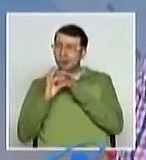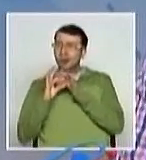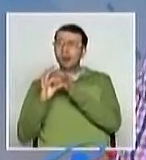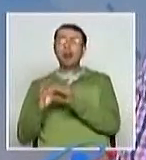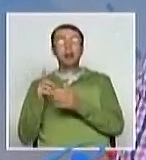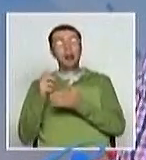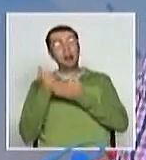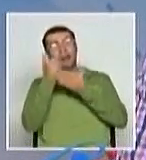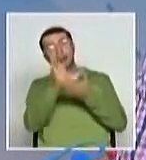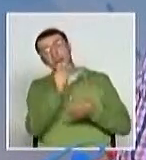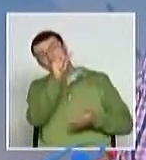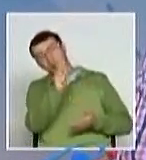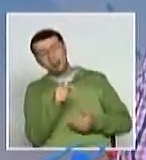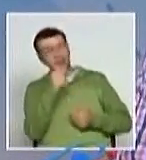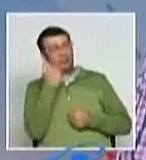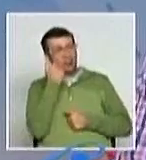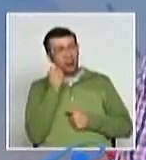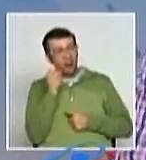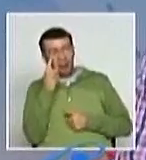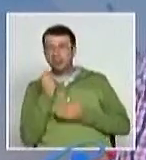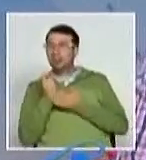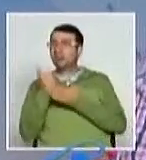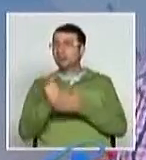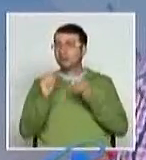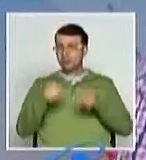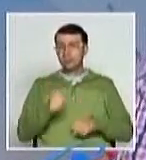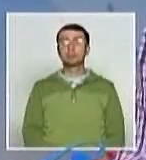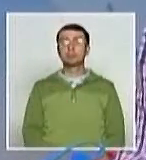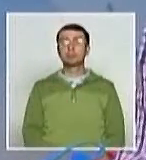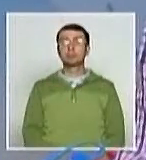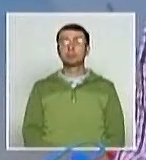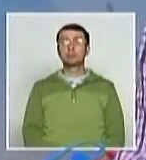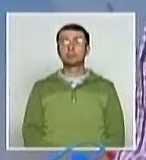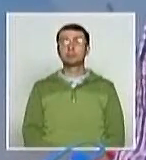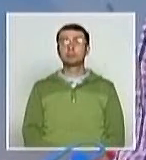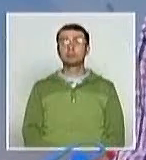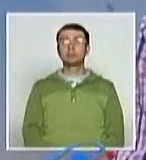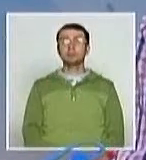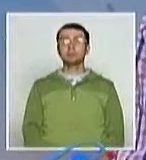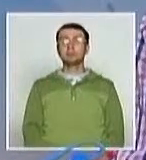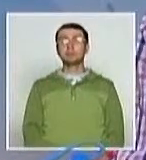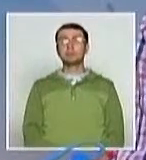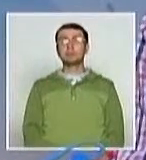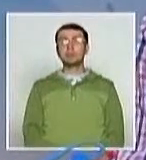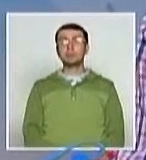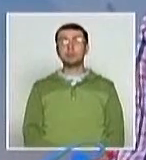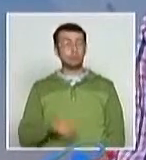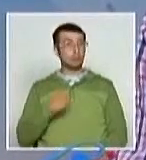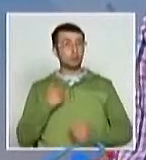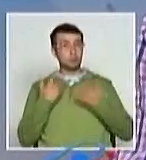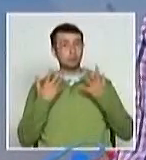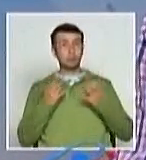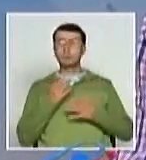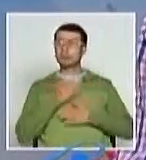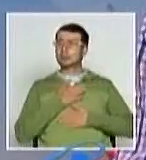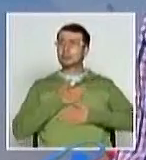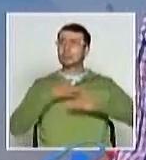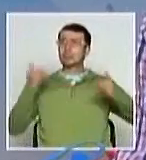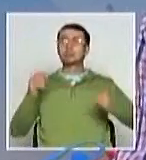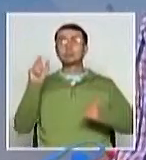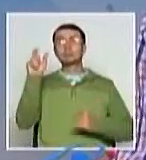paciente en el curso de la enfermedad veamos esta píldora de optimismo quiero enviarle un saludo muy especial en